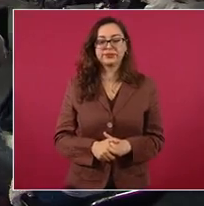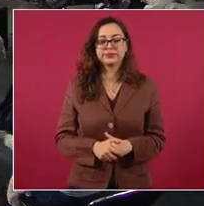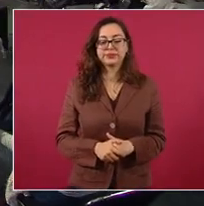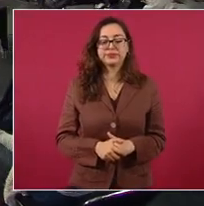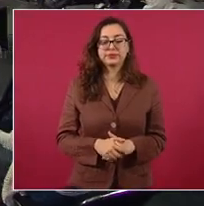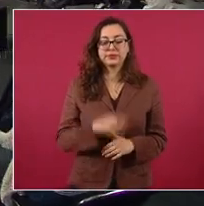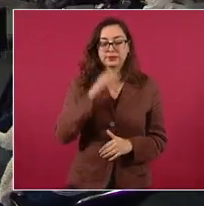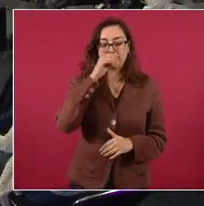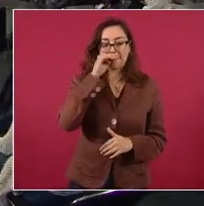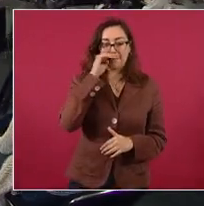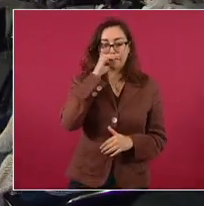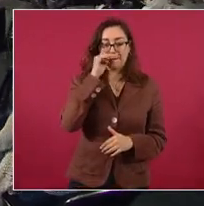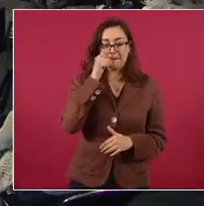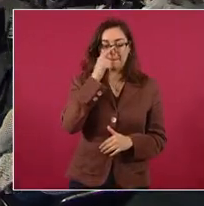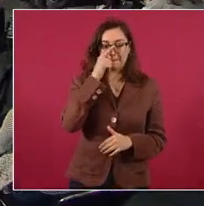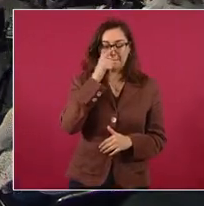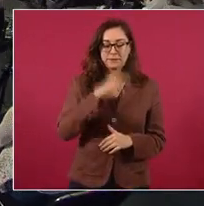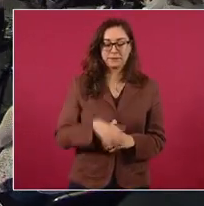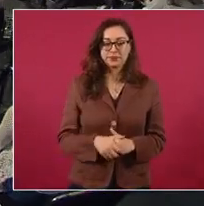A ver.